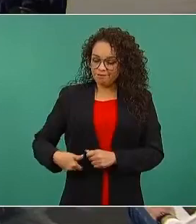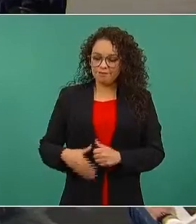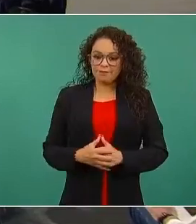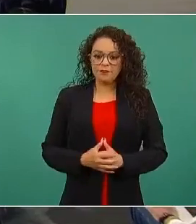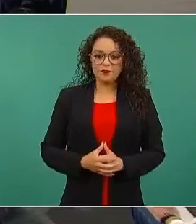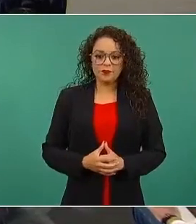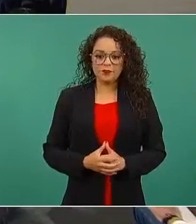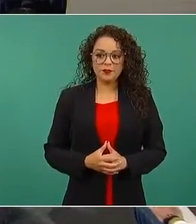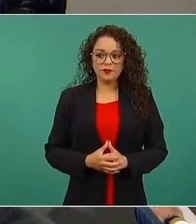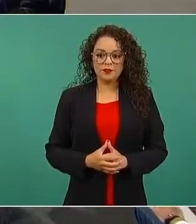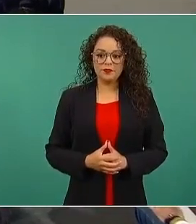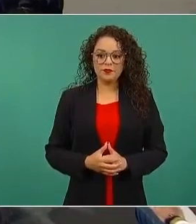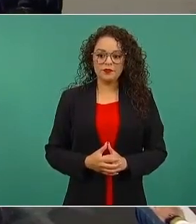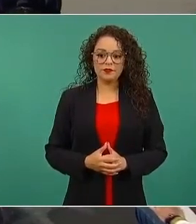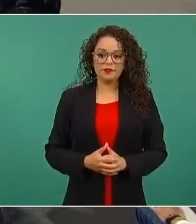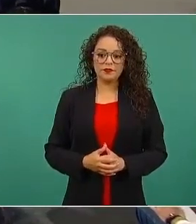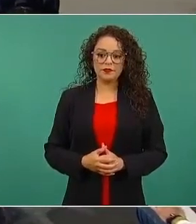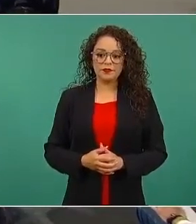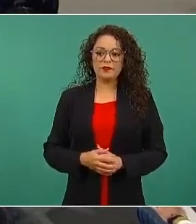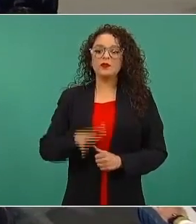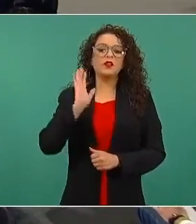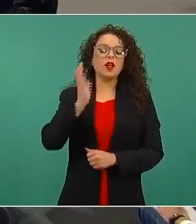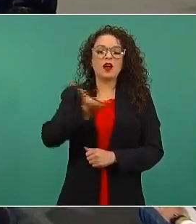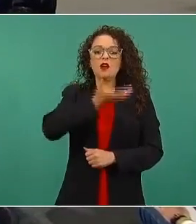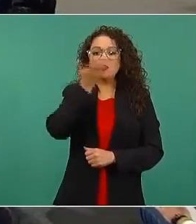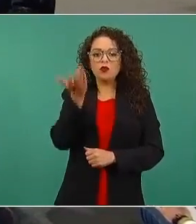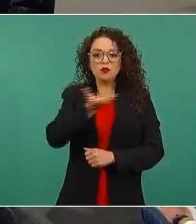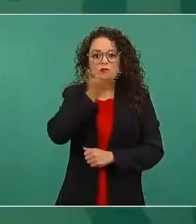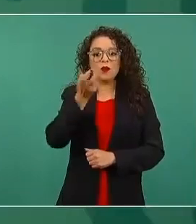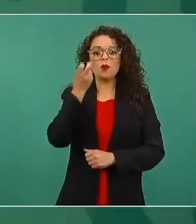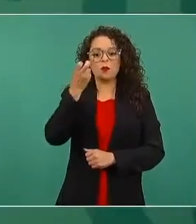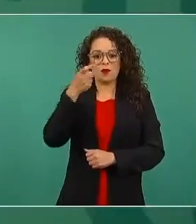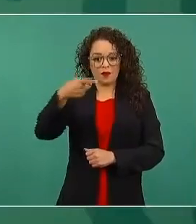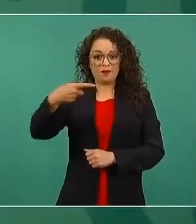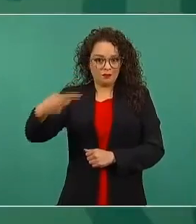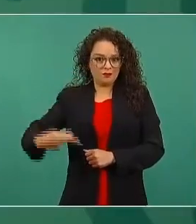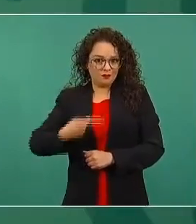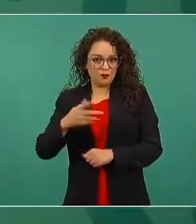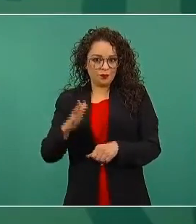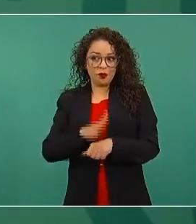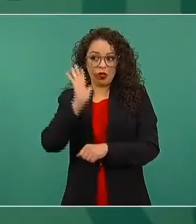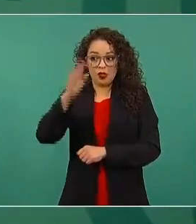Entonces, se quedó la costumbre, por eso me estás preguntando,